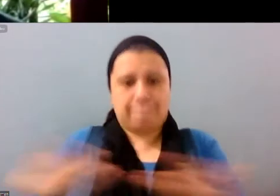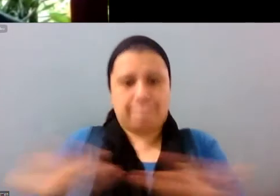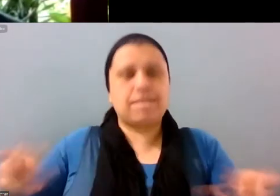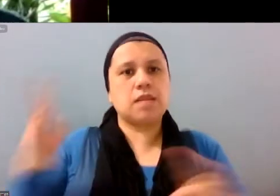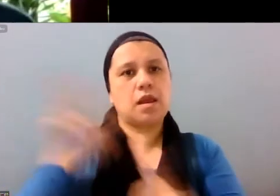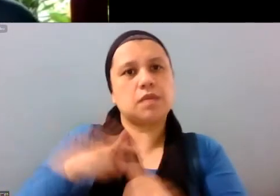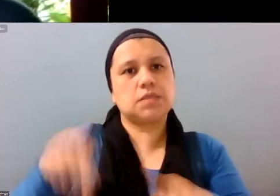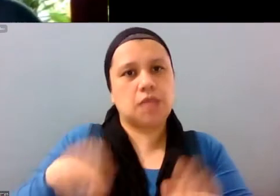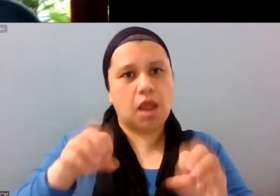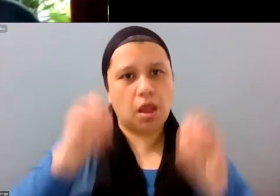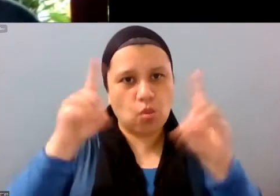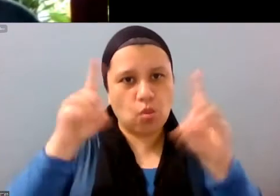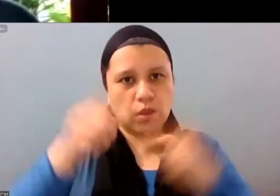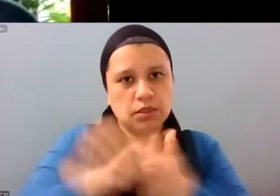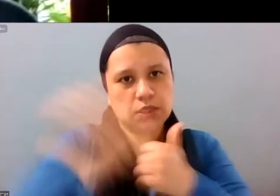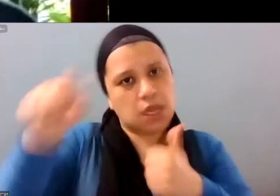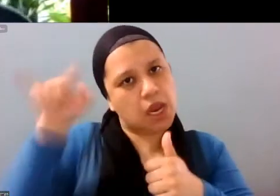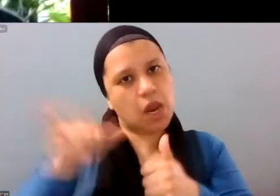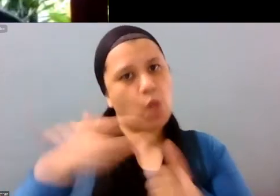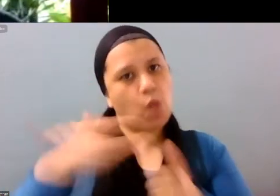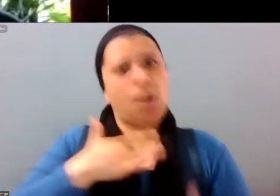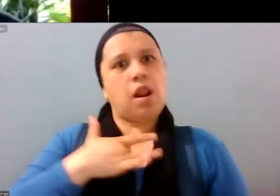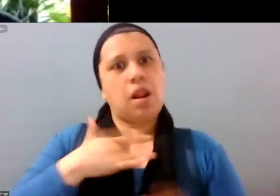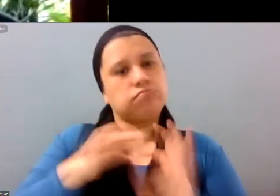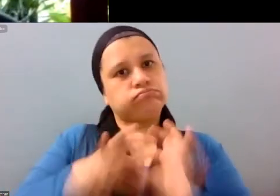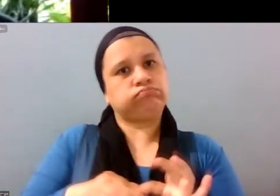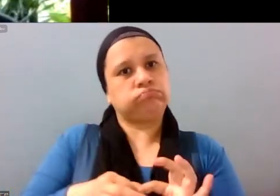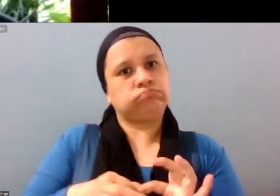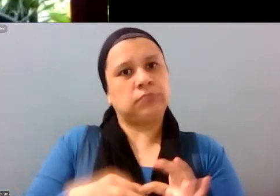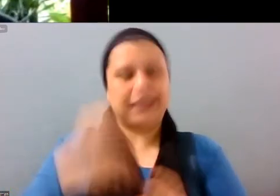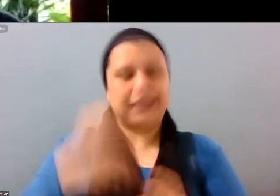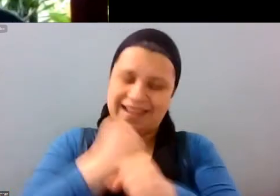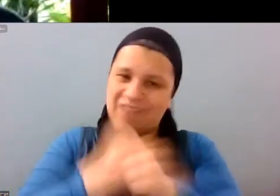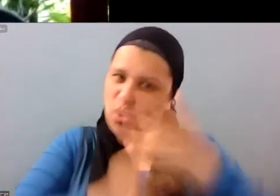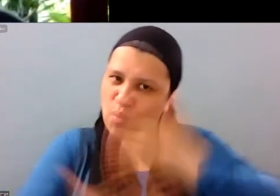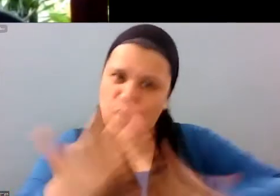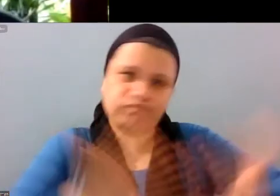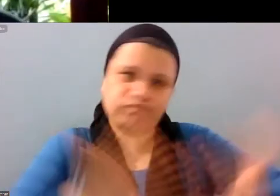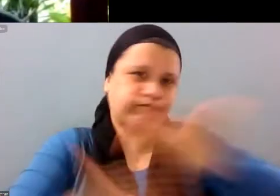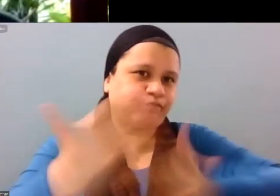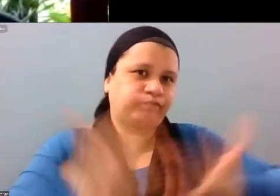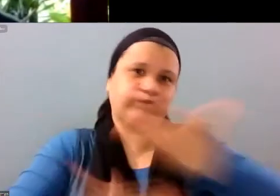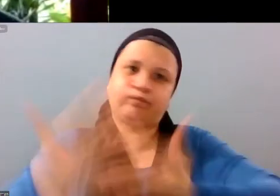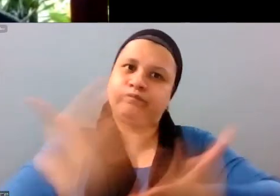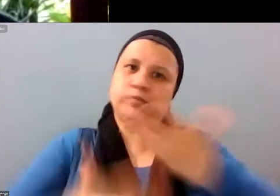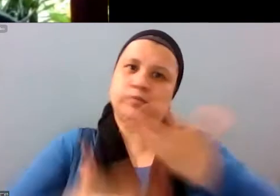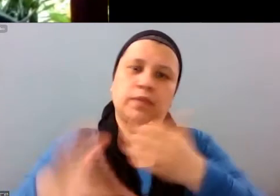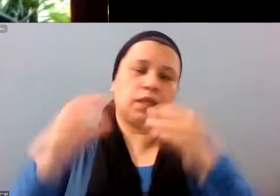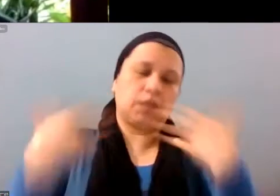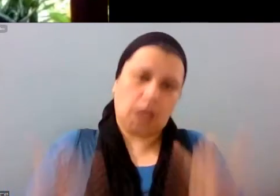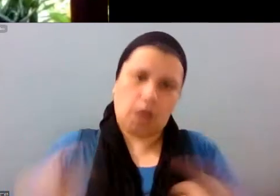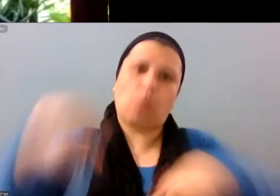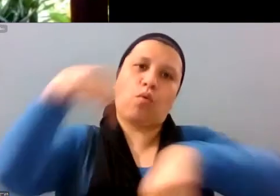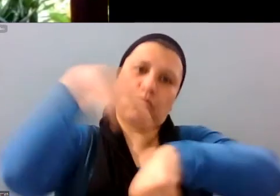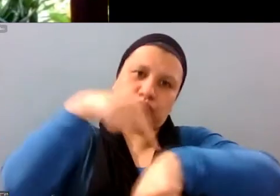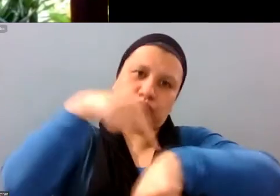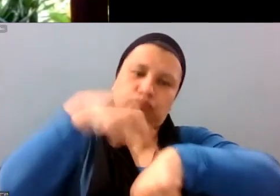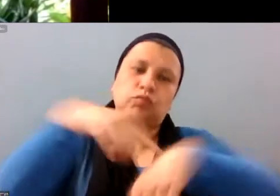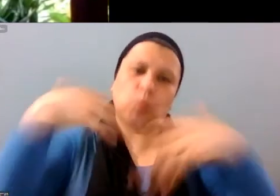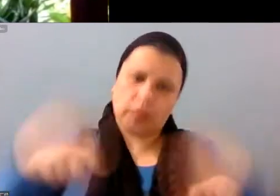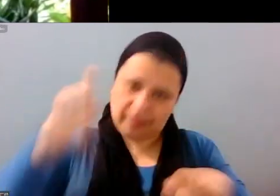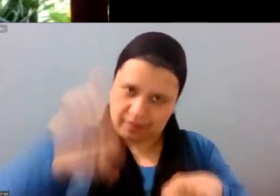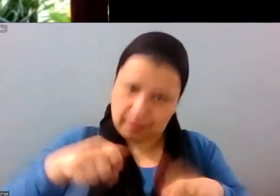distancia el trabajo colaborativo definitivamente llegó el momento de sentar un hito también en lo que es